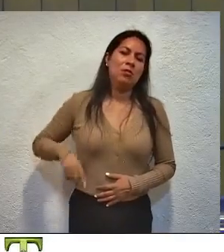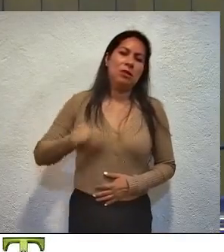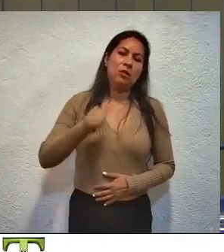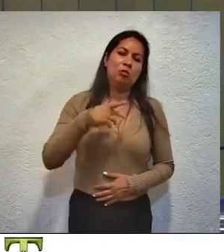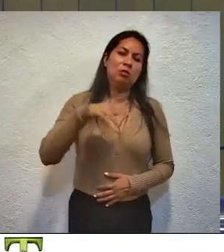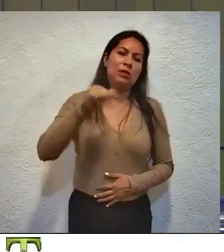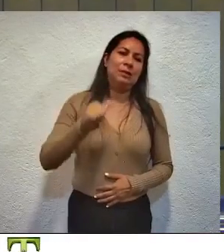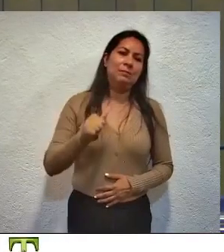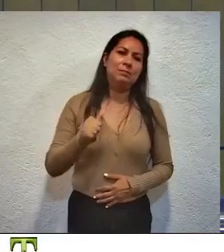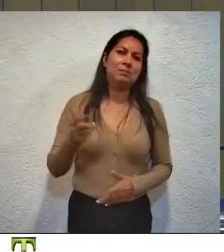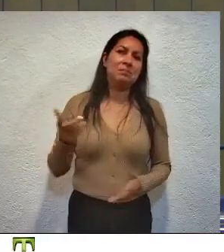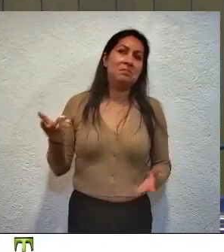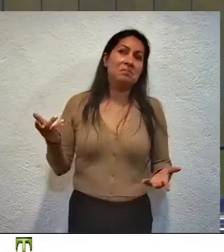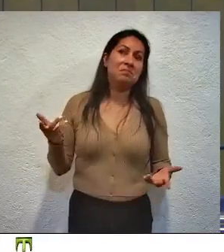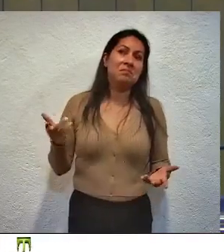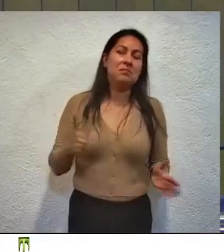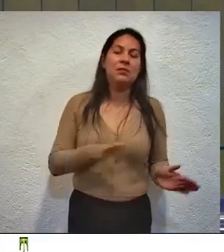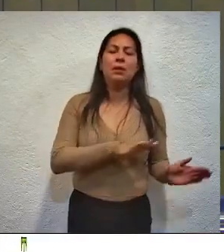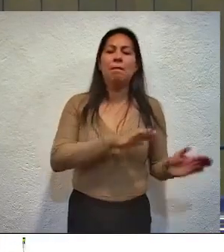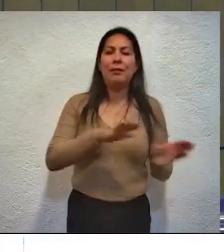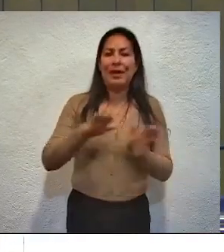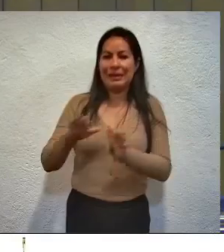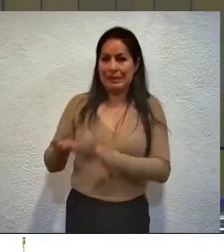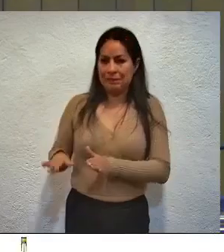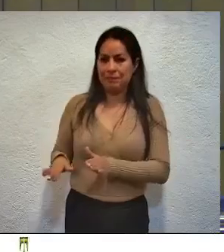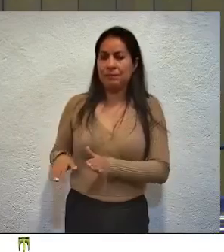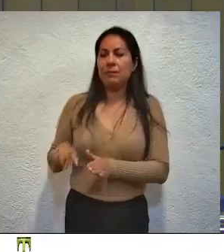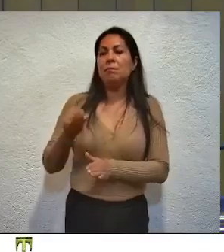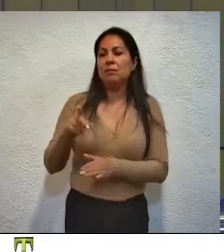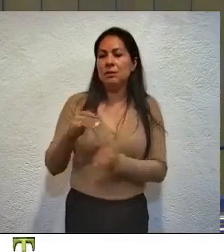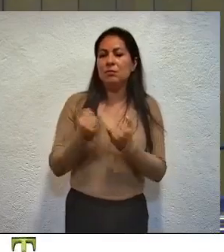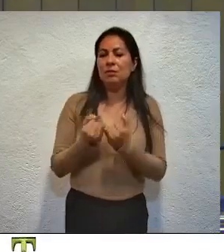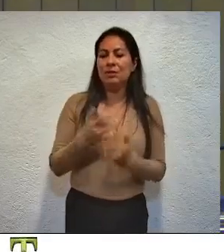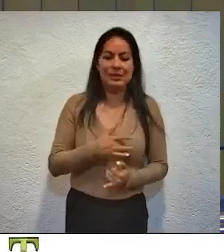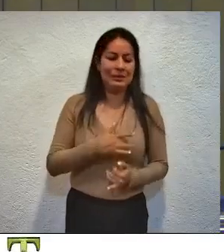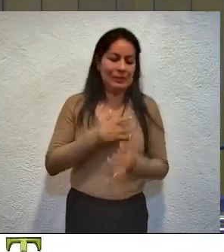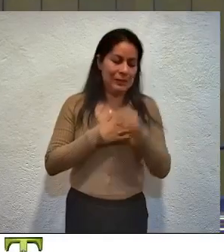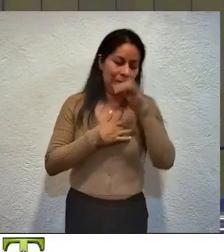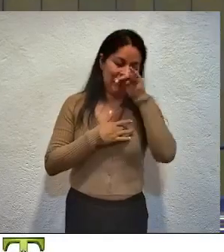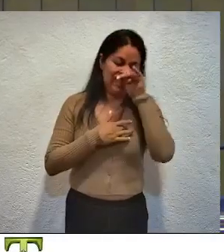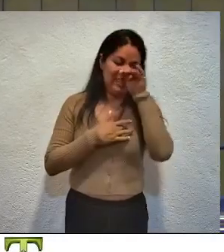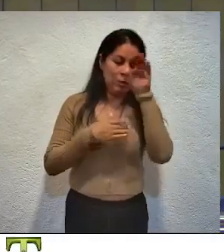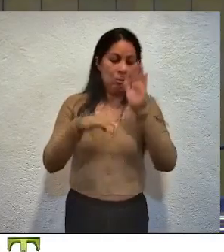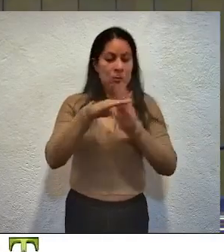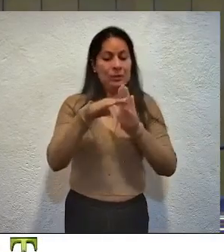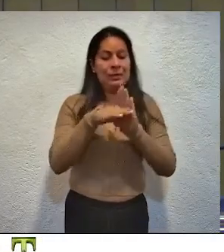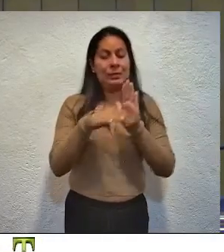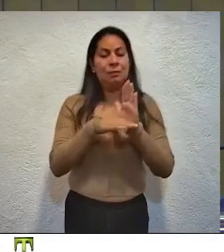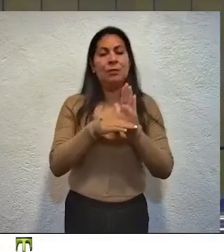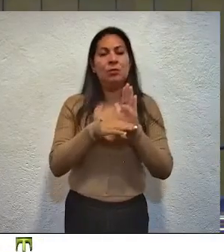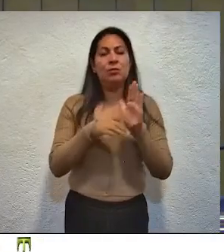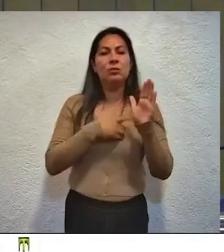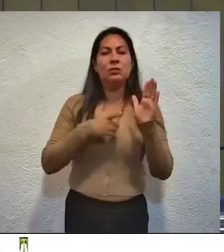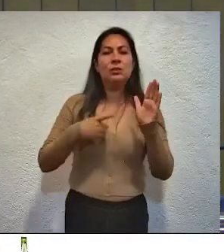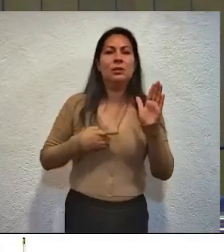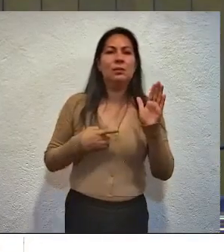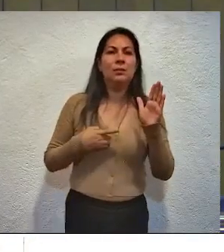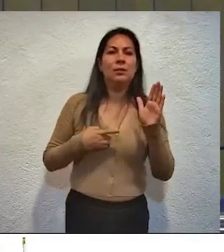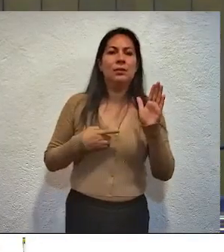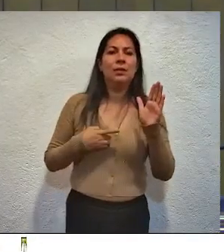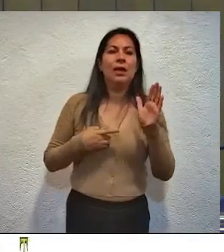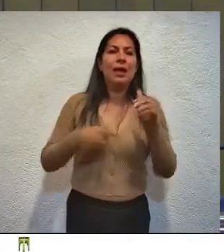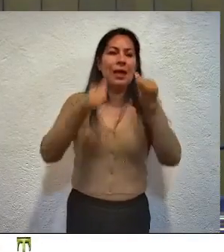Ayutla. Por otro lado, pues también me parece que en los lineamientos tendrá